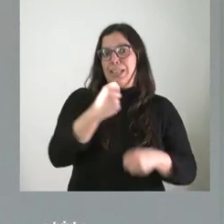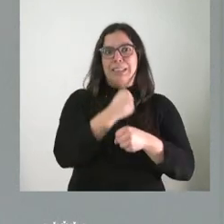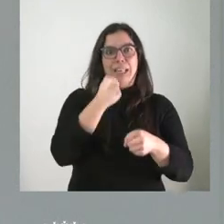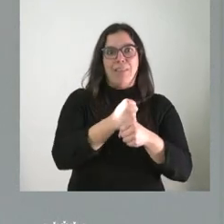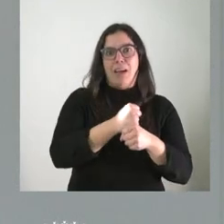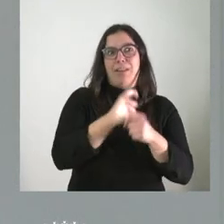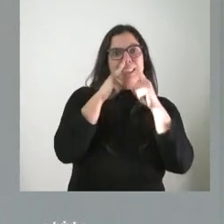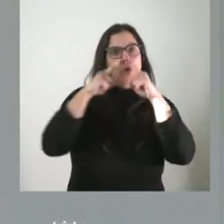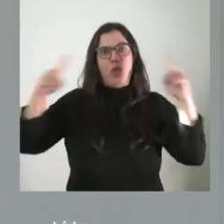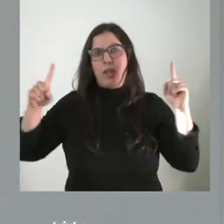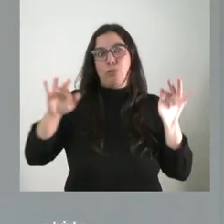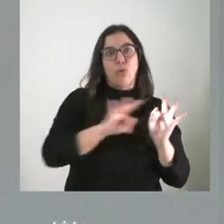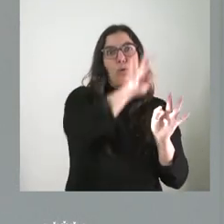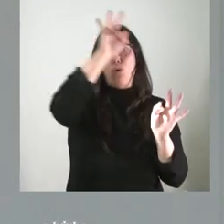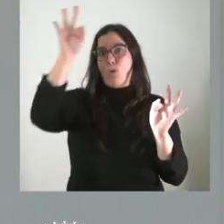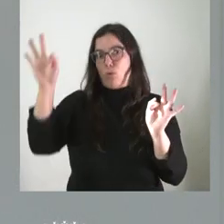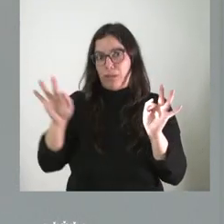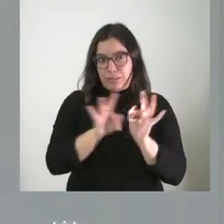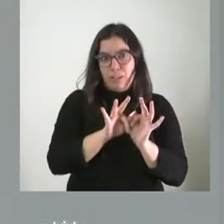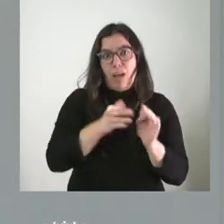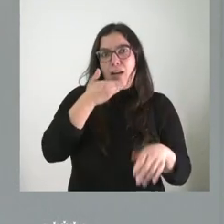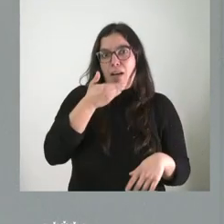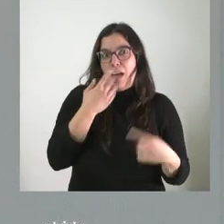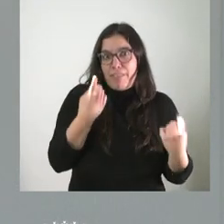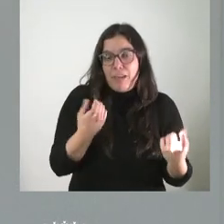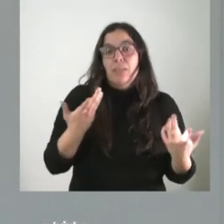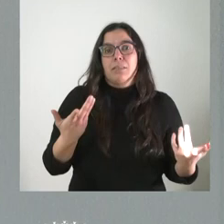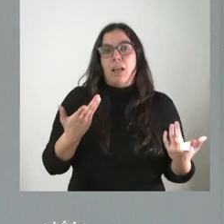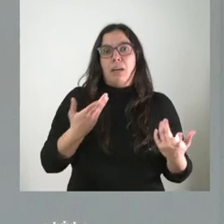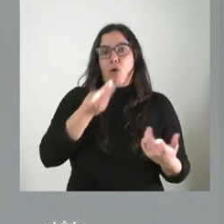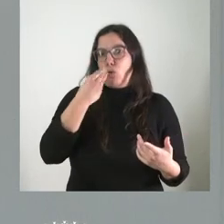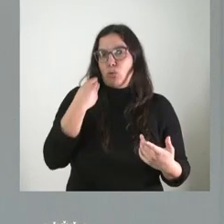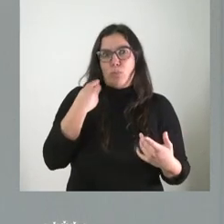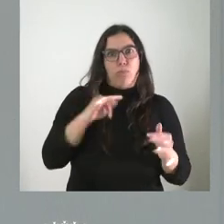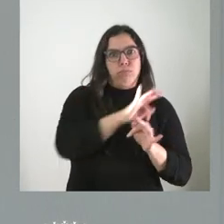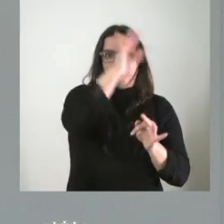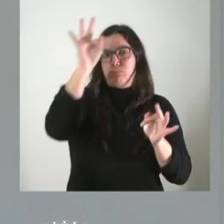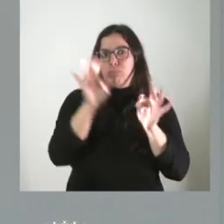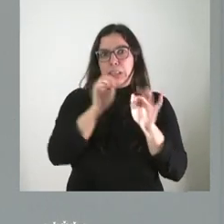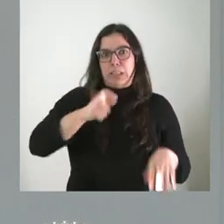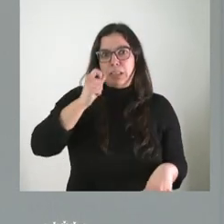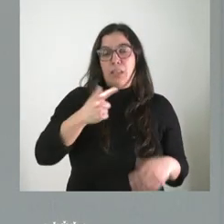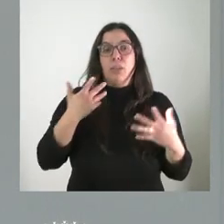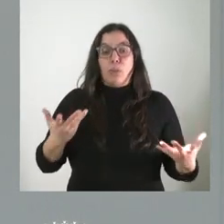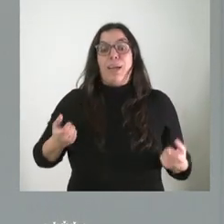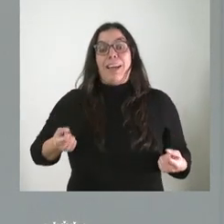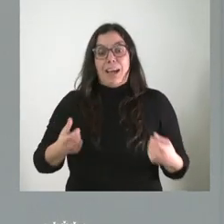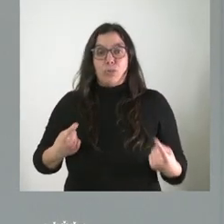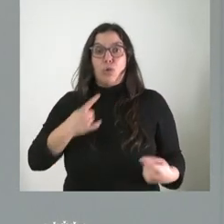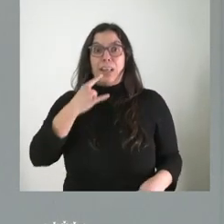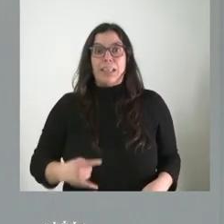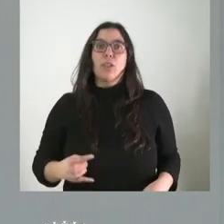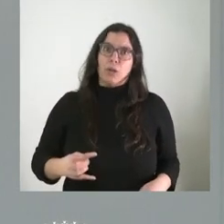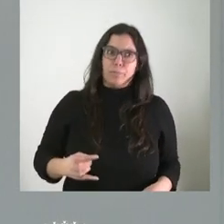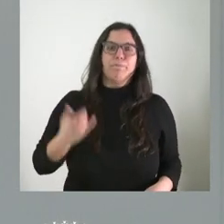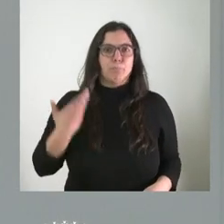365 días al año 24 horas al día el consumo Es muy permanente y además el gasto en Consumo eléctrico es muy